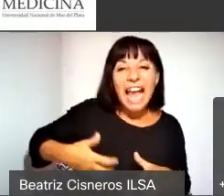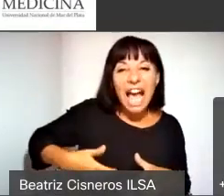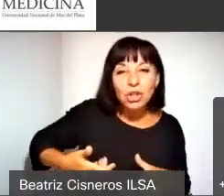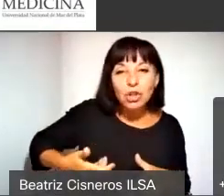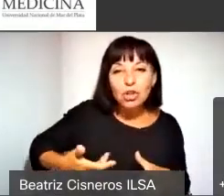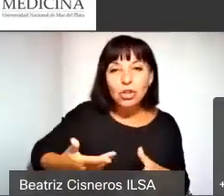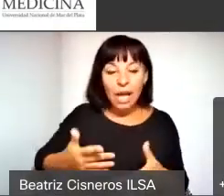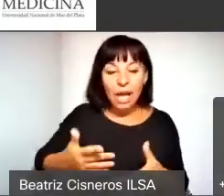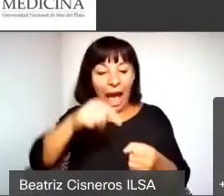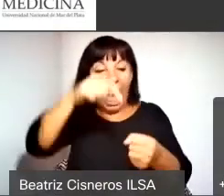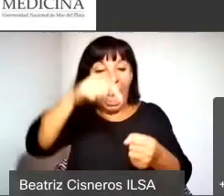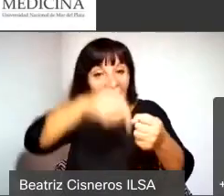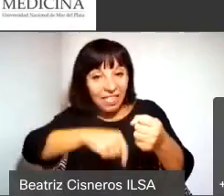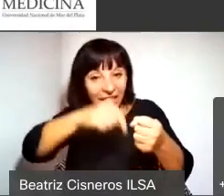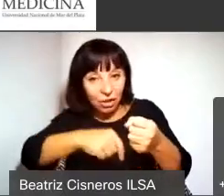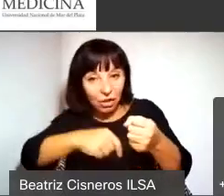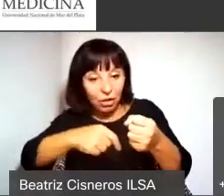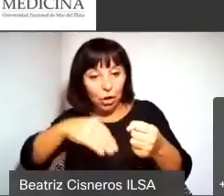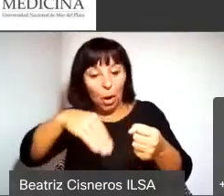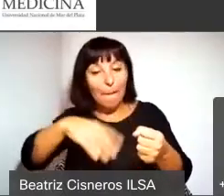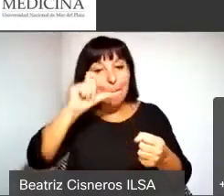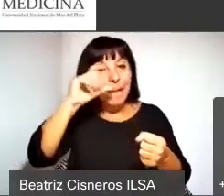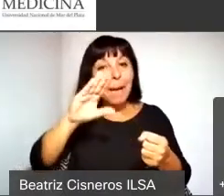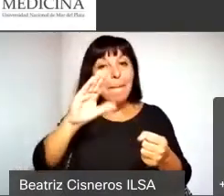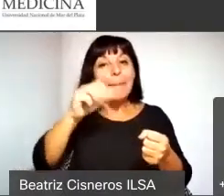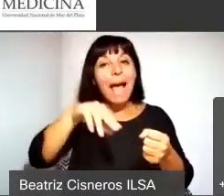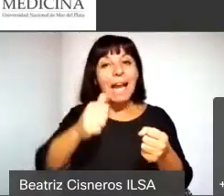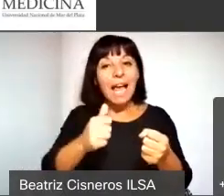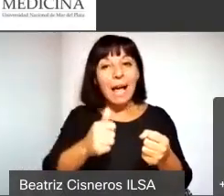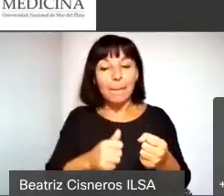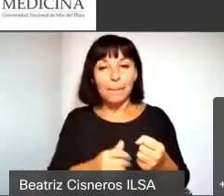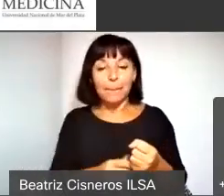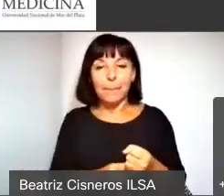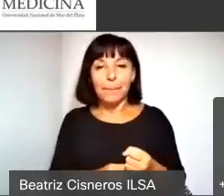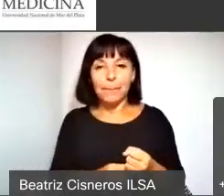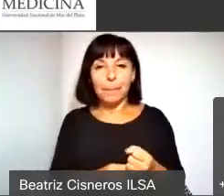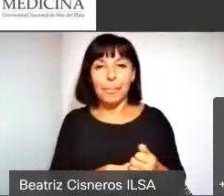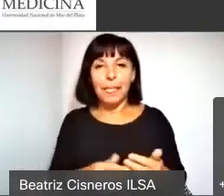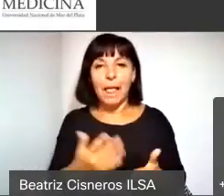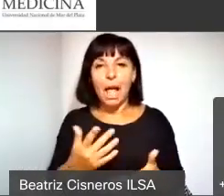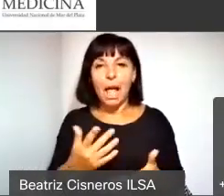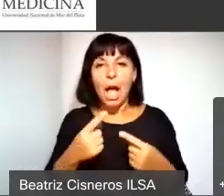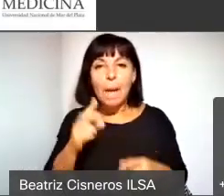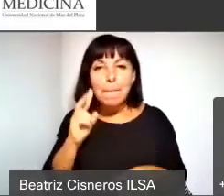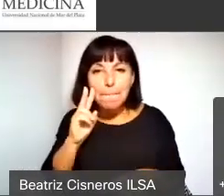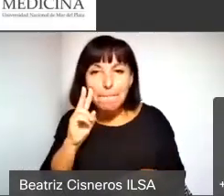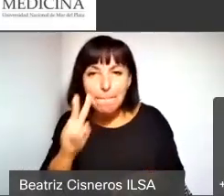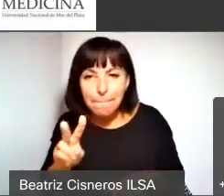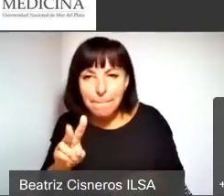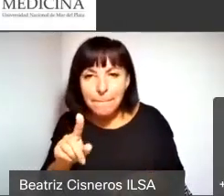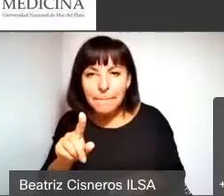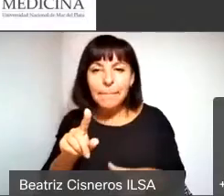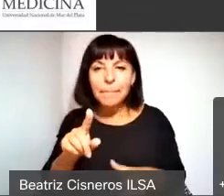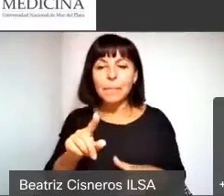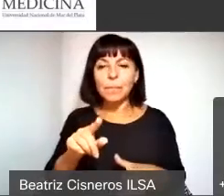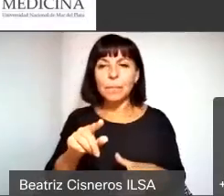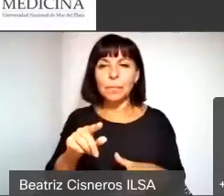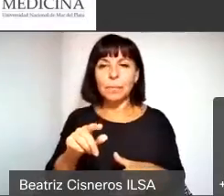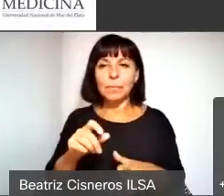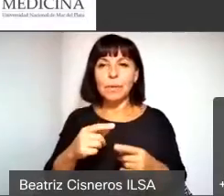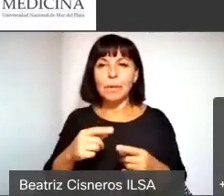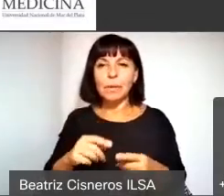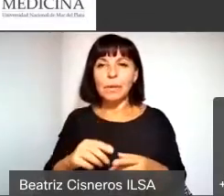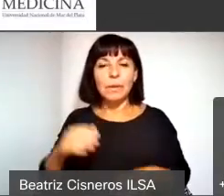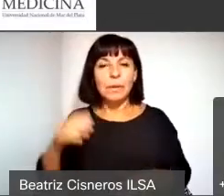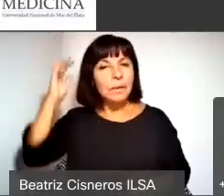membrana. Y hay algo que yo no dije, pero que se puede observar acá y que también es una característica común a todas las